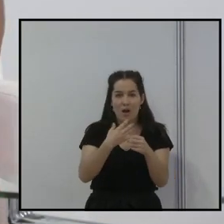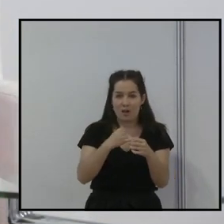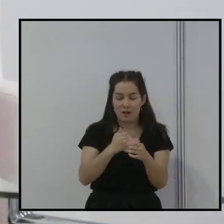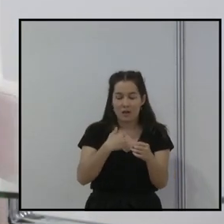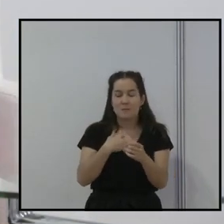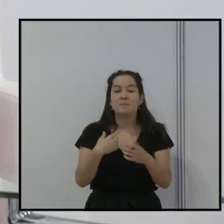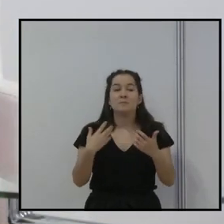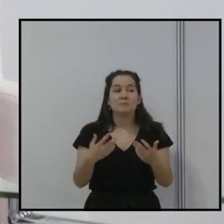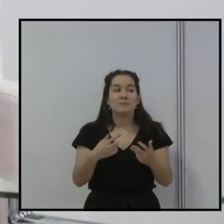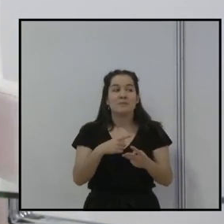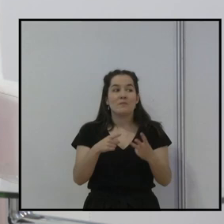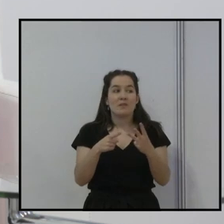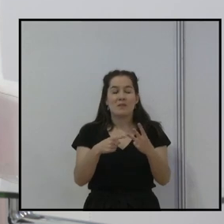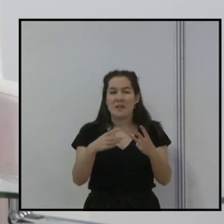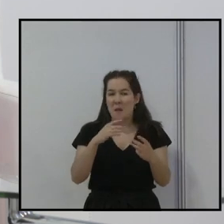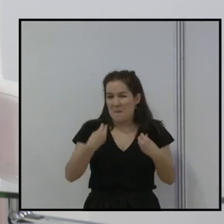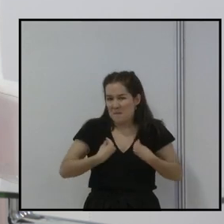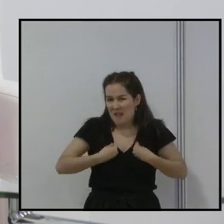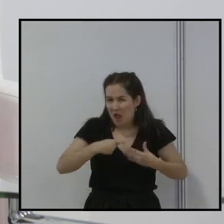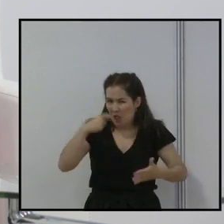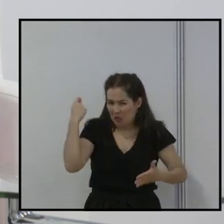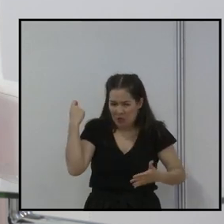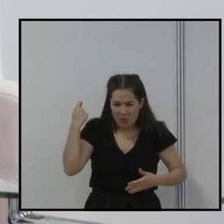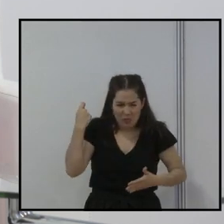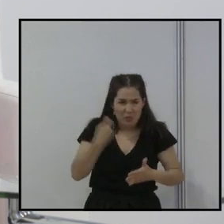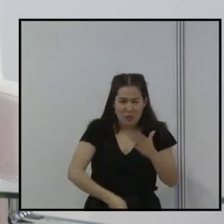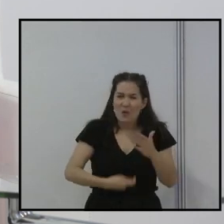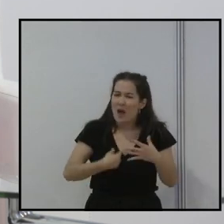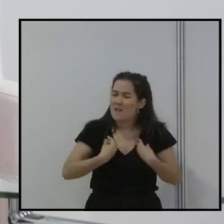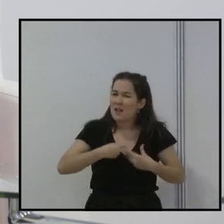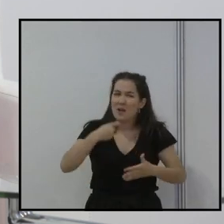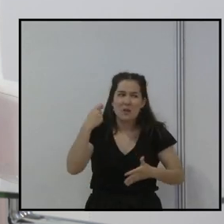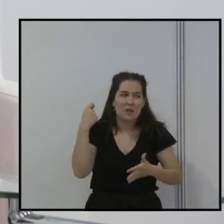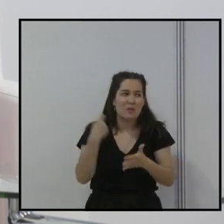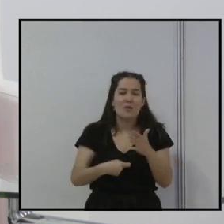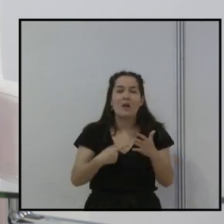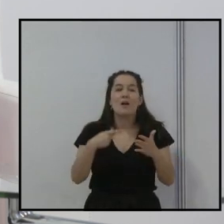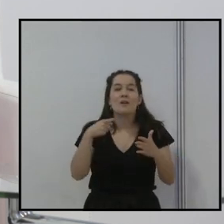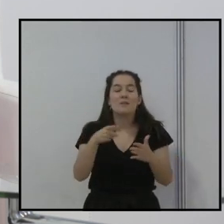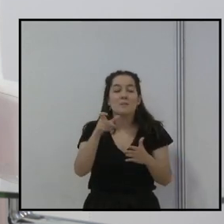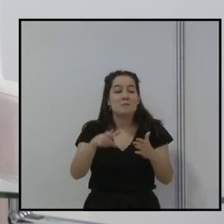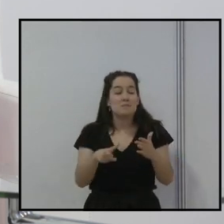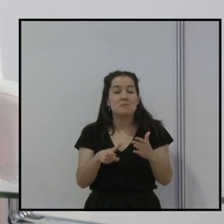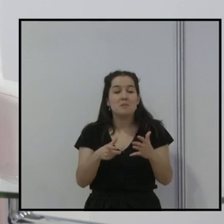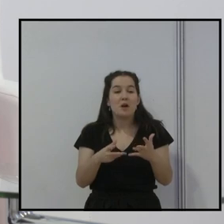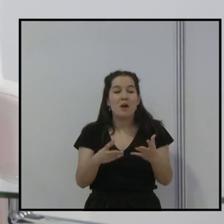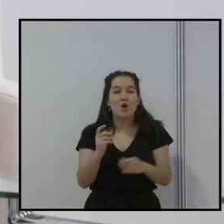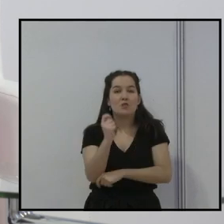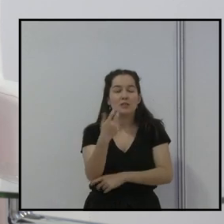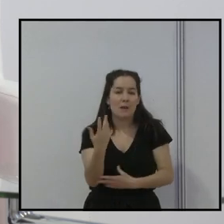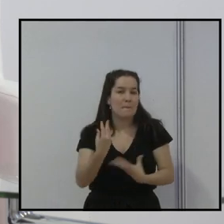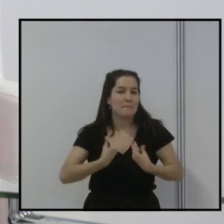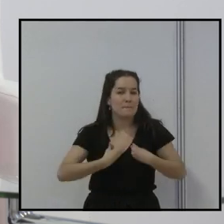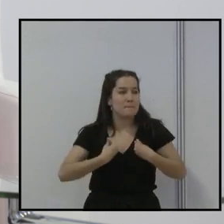salió con una vida durísima. Es que no se puede pensar en una vida más dura. Y sin embargo consiguió hacerse una vida entera, con